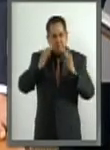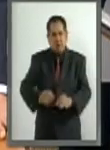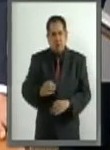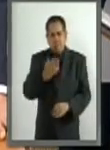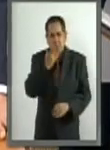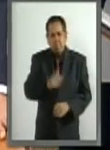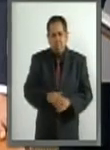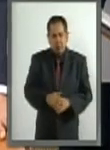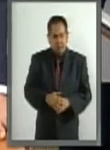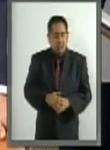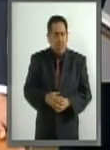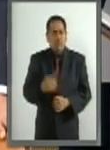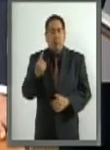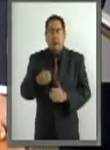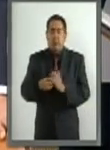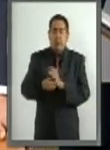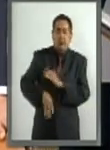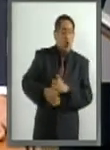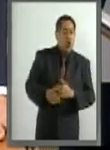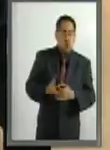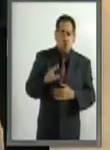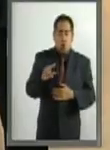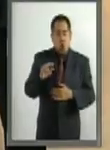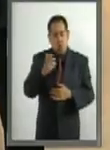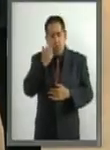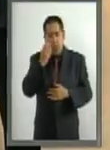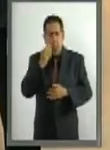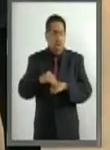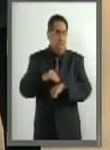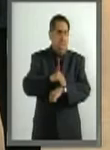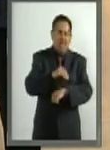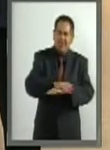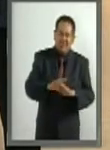¿Por qué negarlo? ¿Por qué no atenderlo?